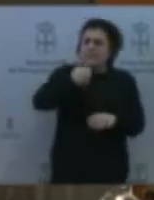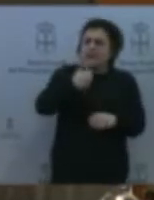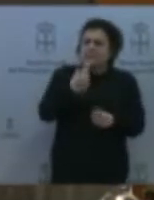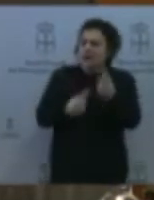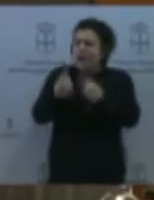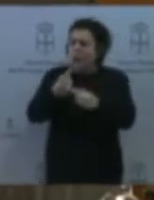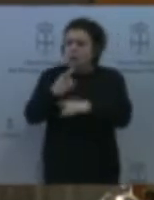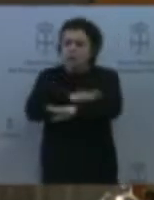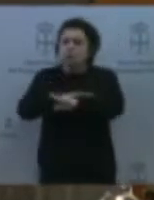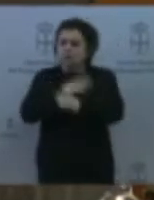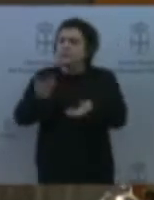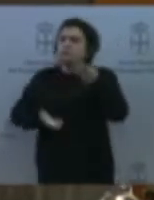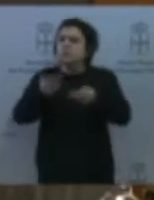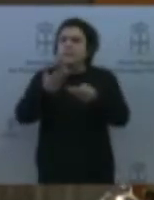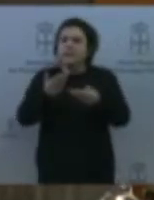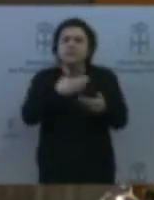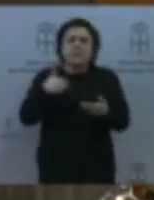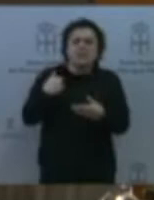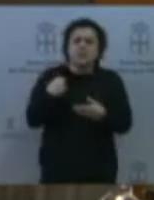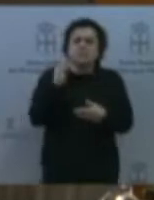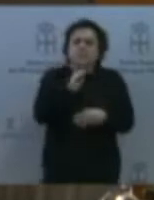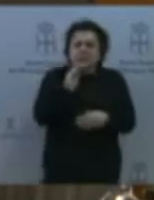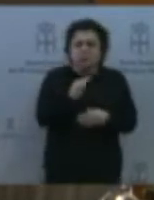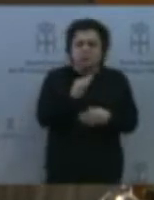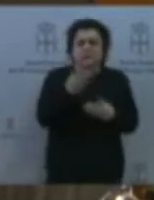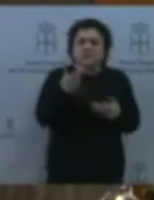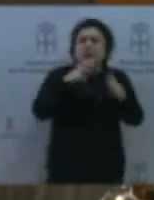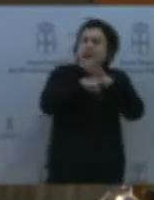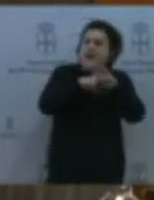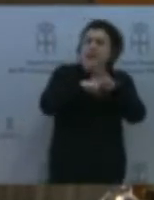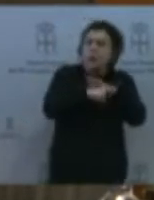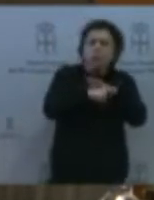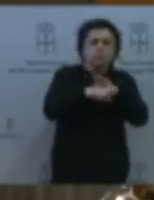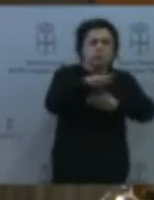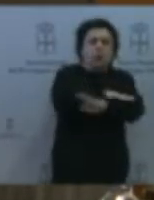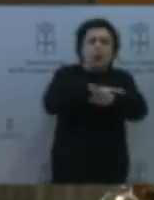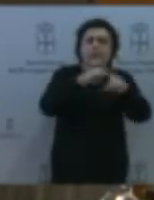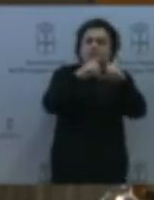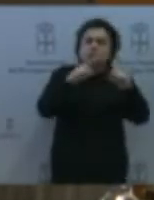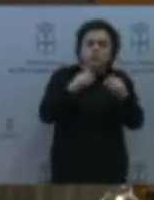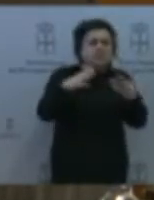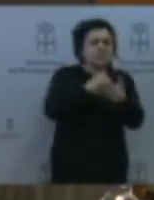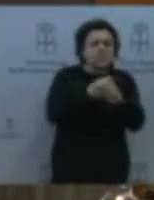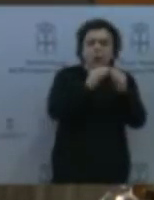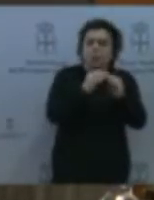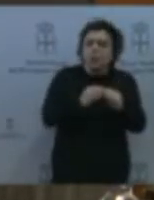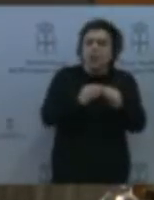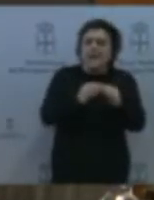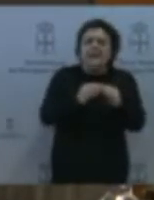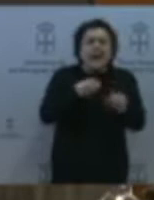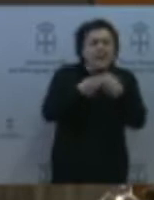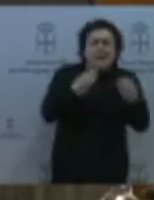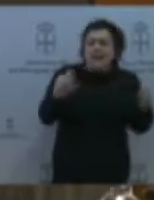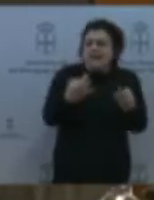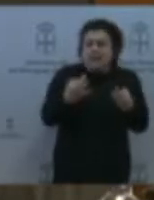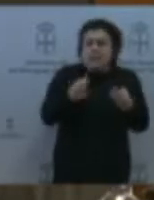los recursos que tiene a su alcance y qué debería hacer, en cualquier caso, ante la llegada de Amazon, ¿no? Y sobre todo, ¿qué tiene intención de hacer? No solo qué va a hacer,